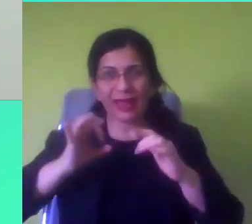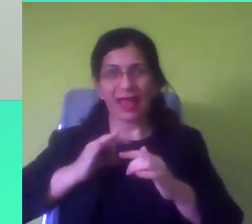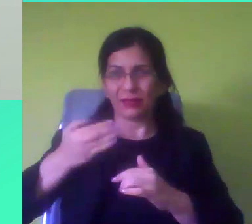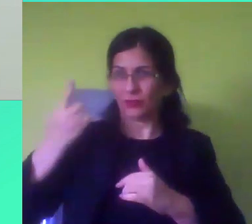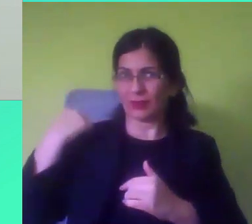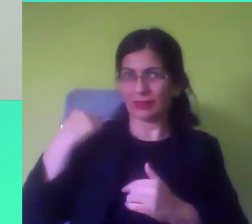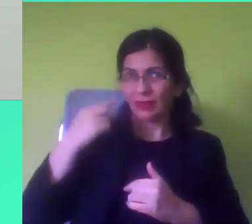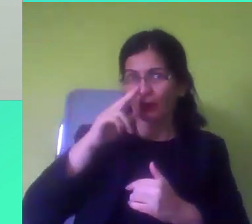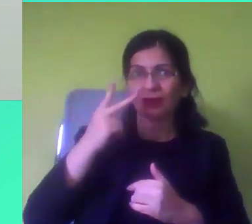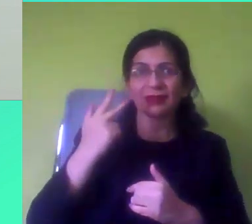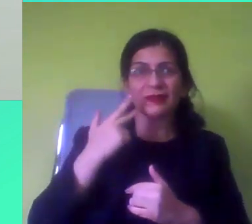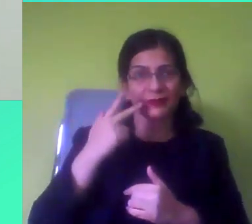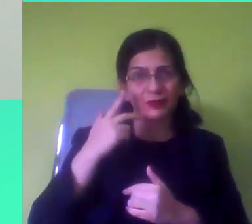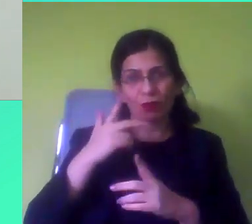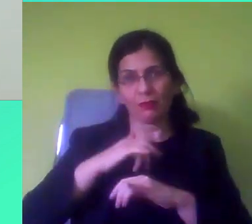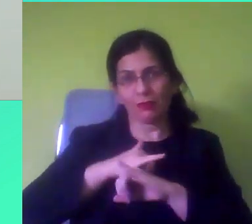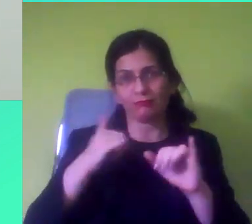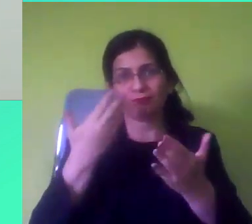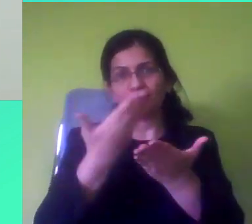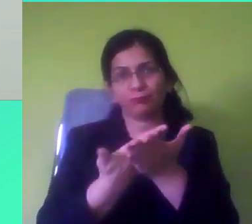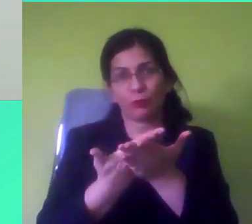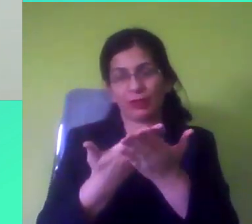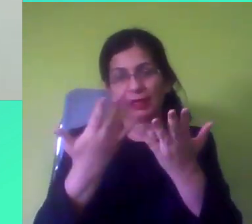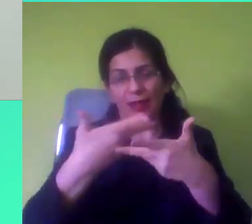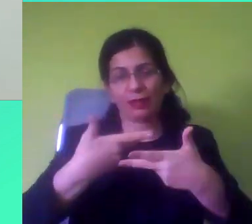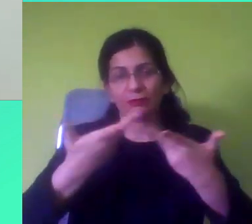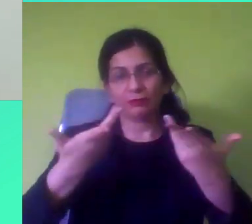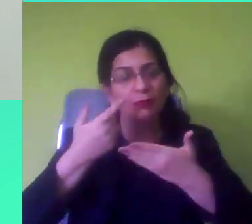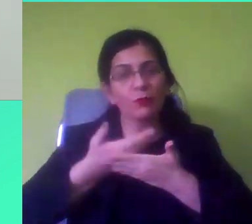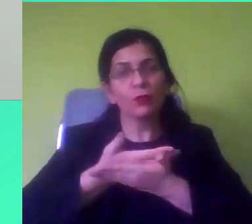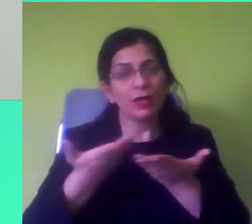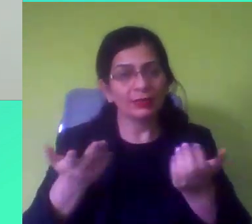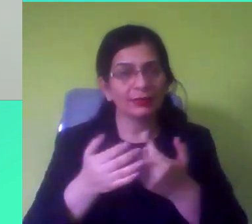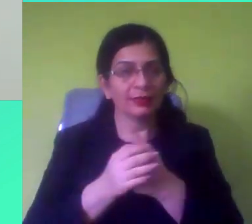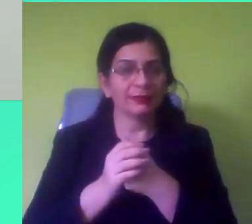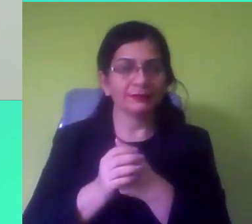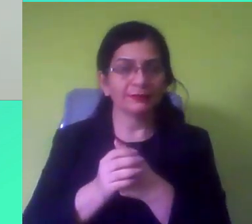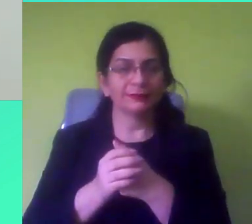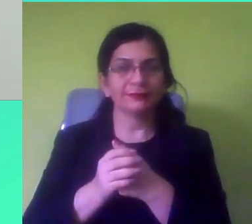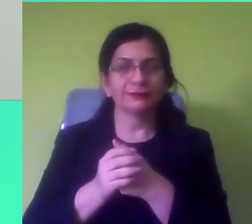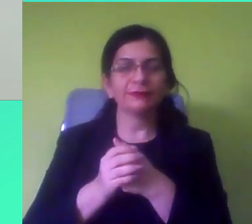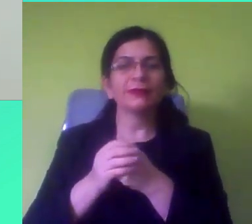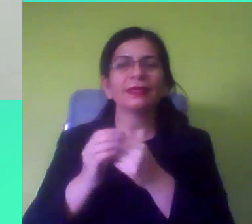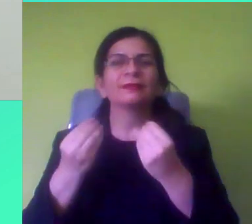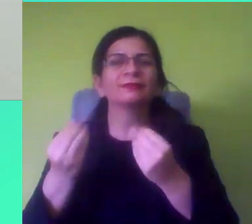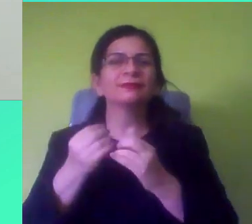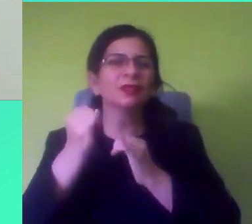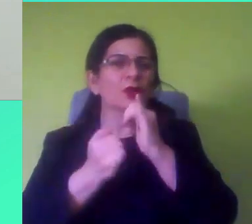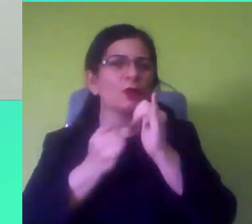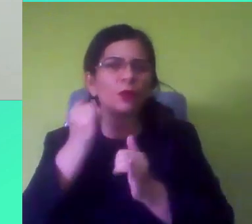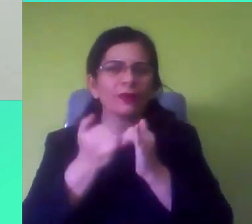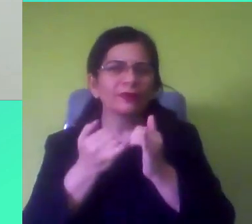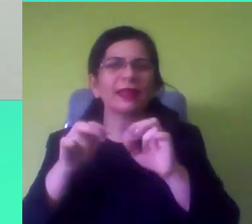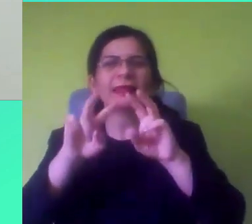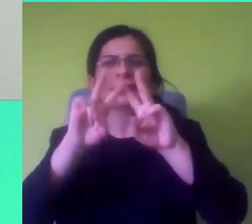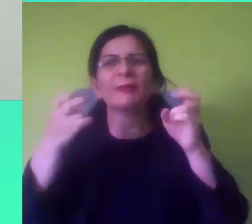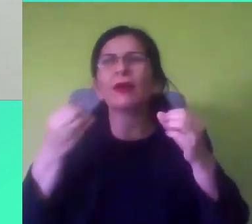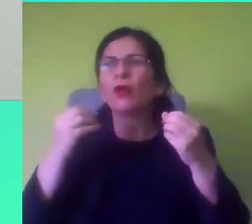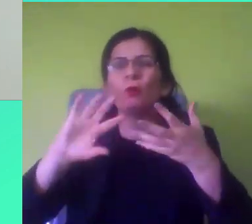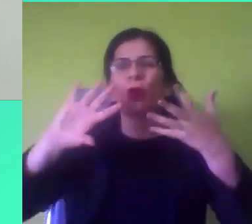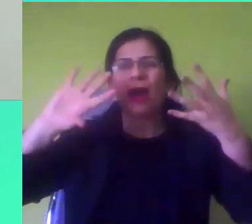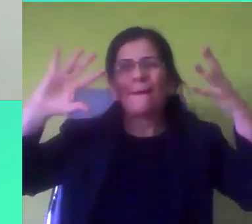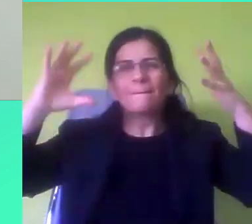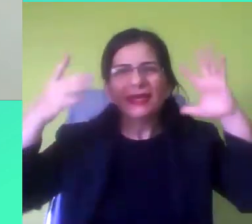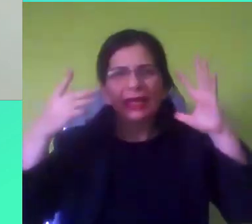año pasado. Entonces tiene un carácter no tanto de científico, sino que incluye otros aspectos